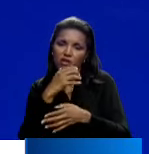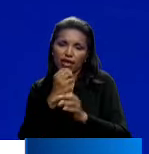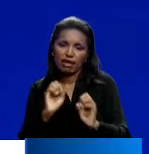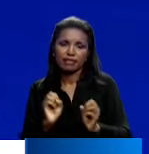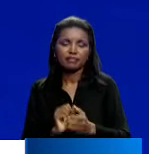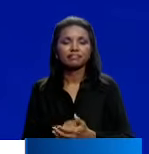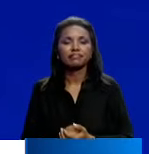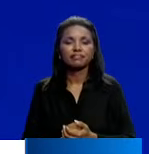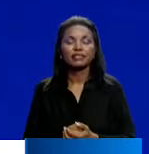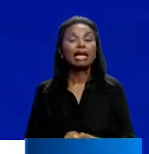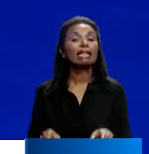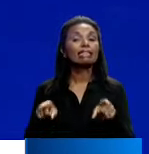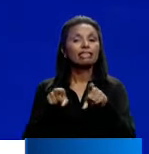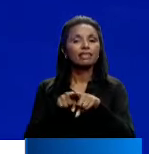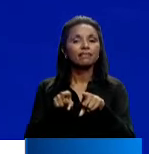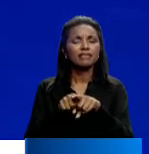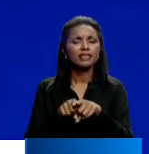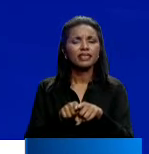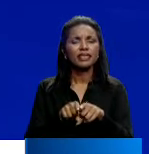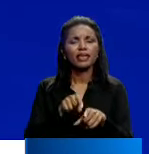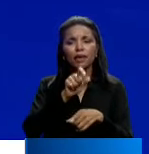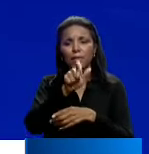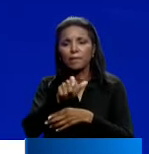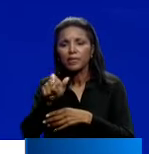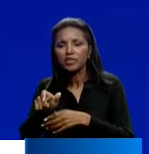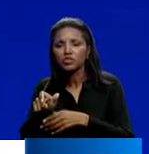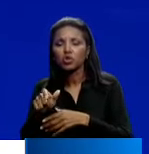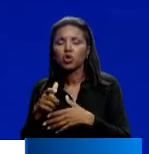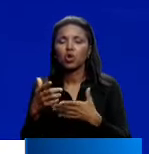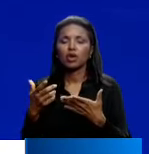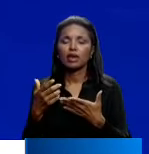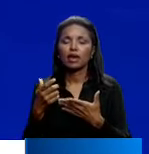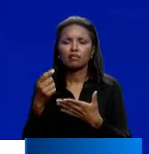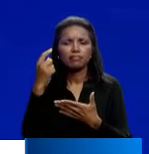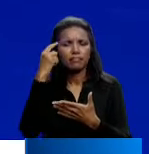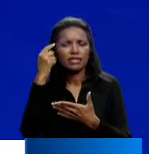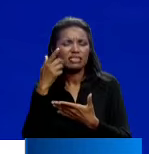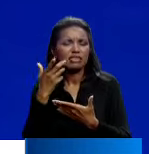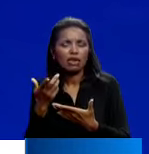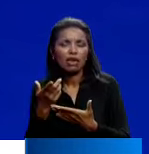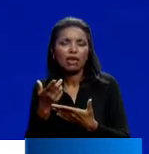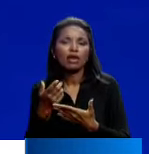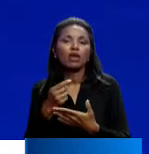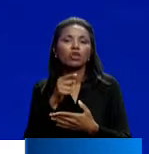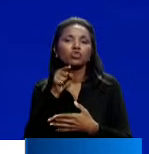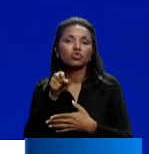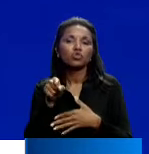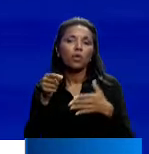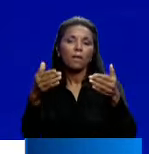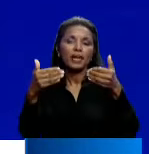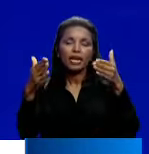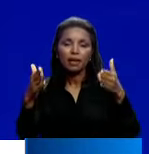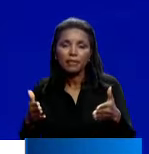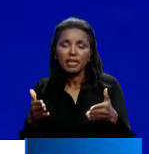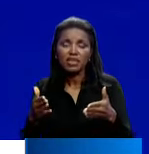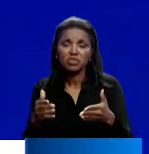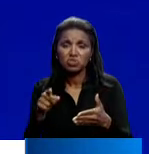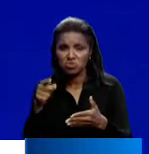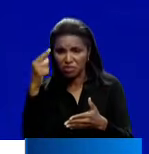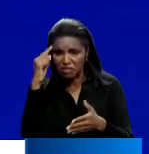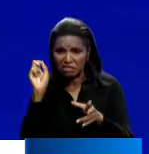Institucionalidad es promover la consulta popular que vamos a iniciar desde la primera semana de gobierno, para que seas tú, panameño, el que puedas votar sí o